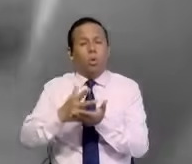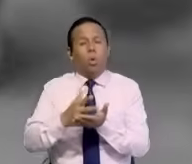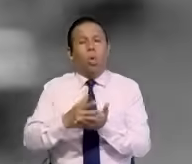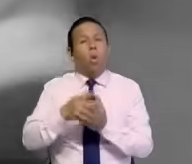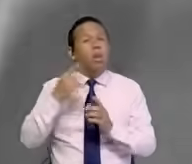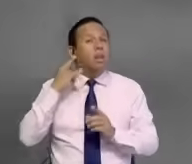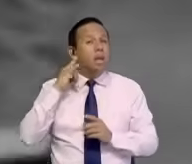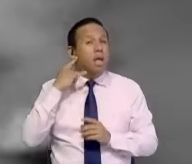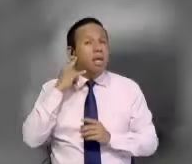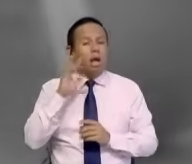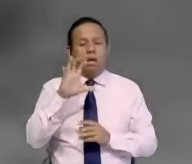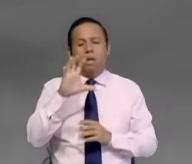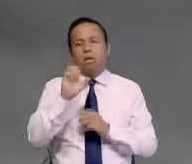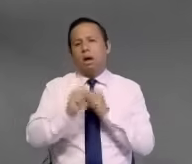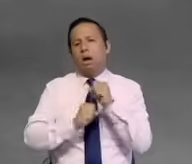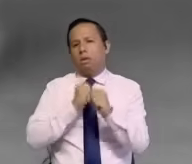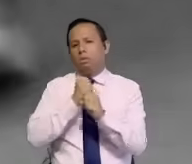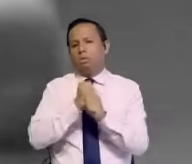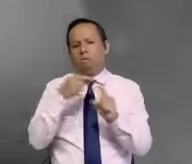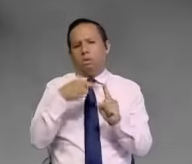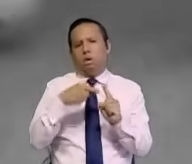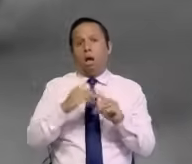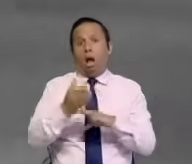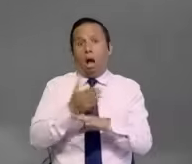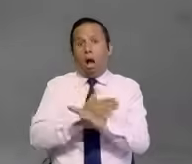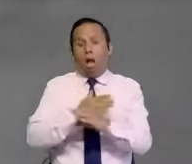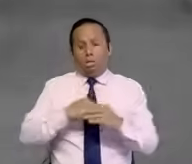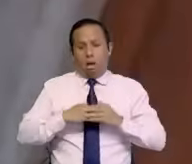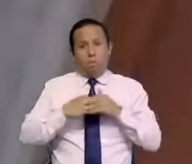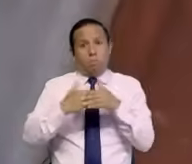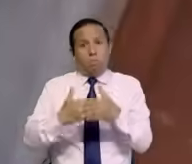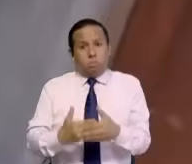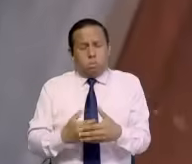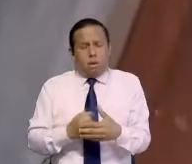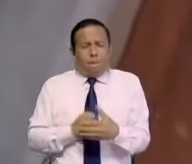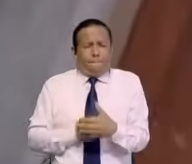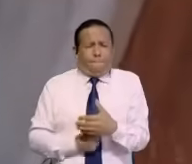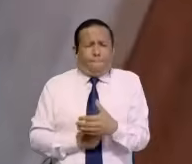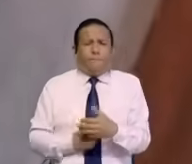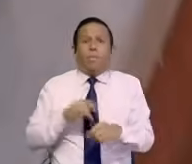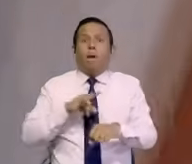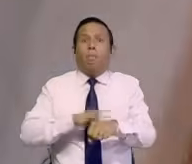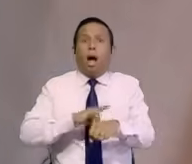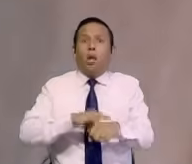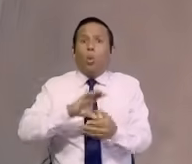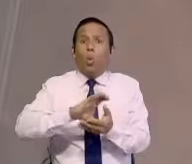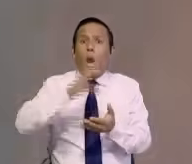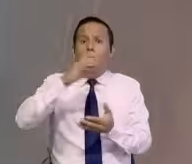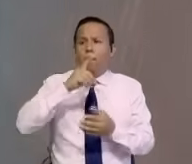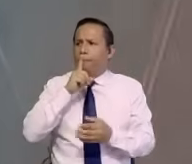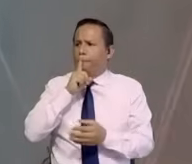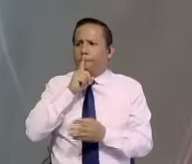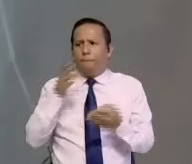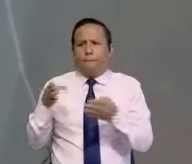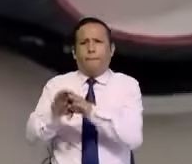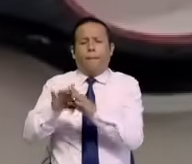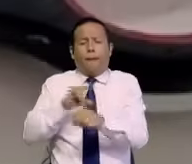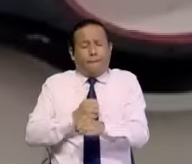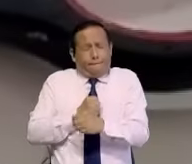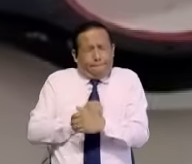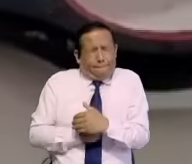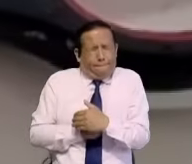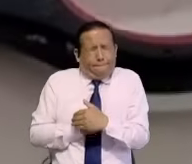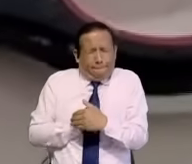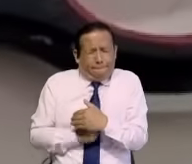presunta responsabilidad en el asesinato de su bebé recién nacido, ocurrido en el baño de una institución educativa de Riobamba. Habría